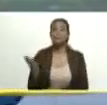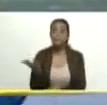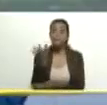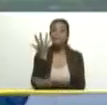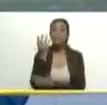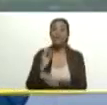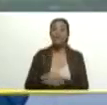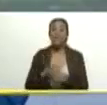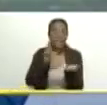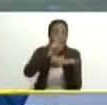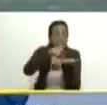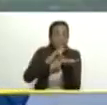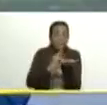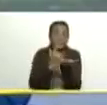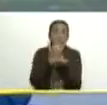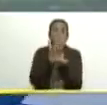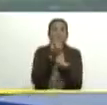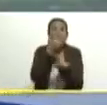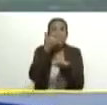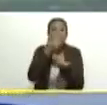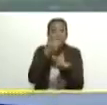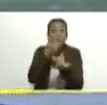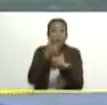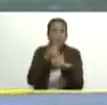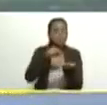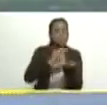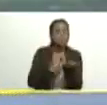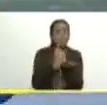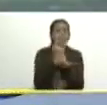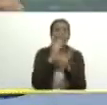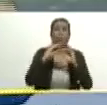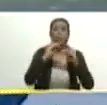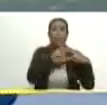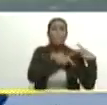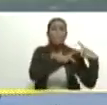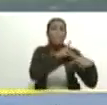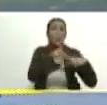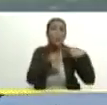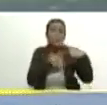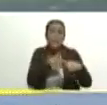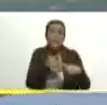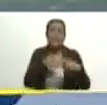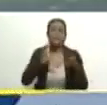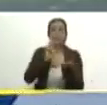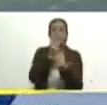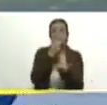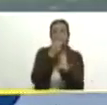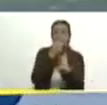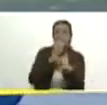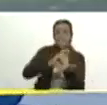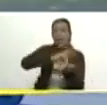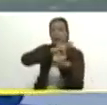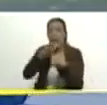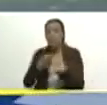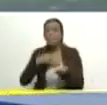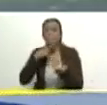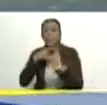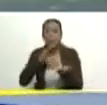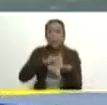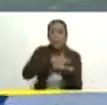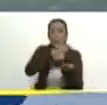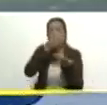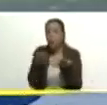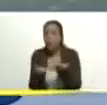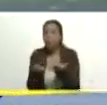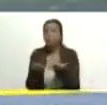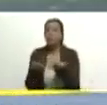desde la semilla. En calidad en todos los procesos, la semilla, la plántula, el